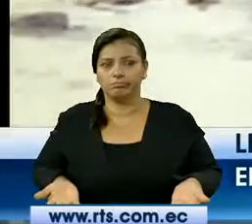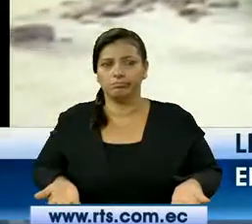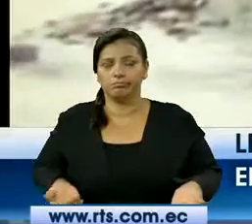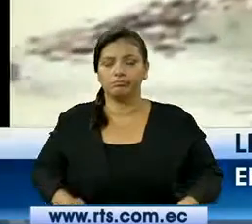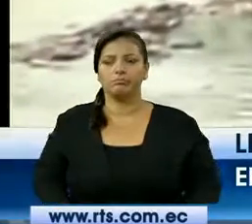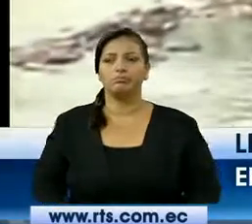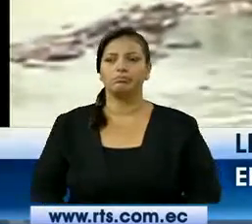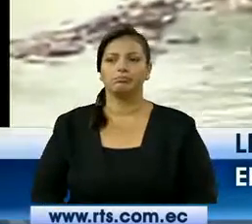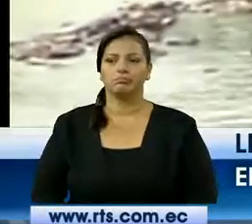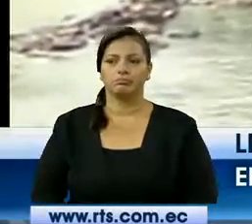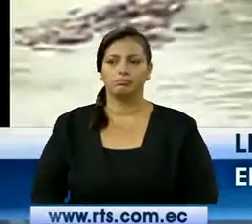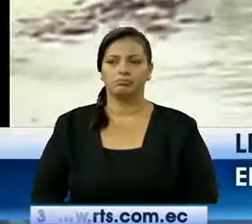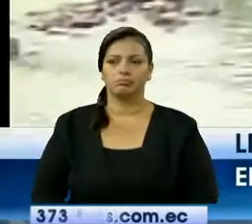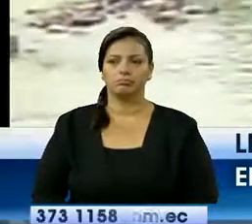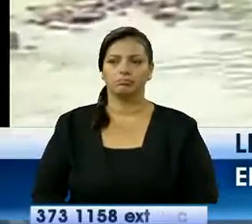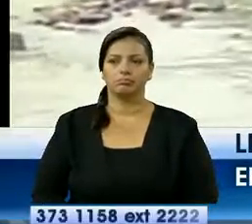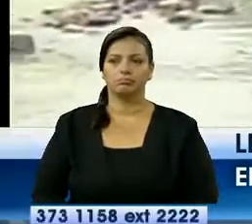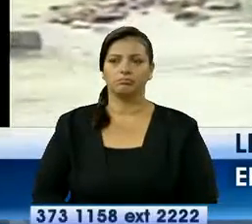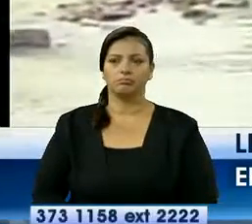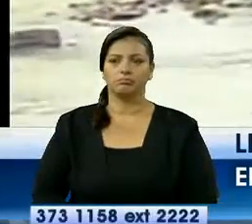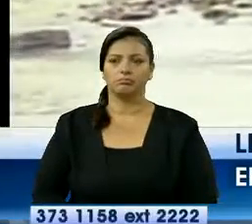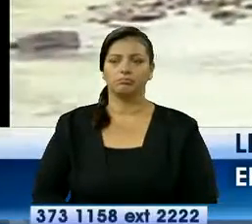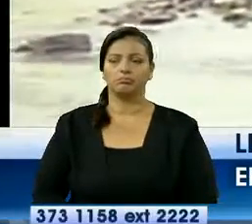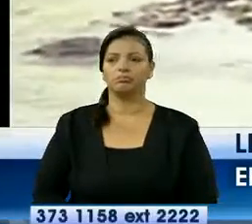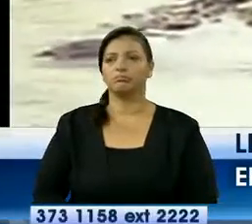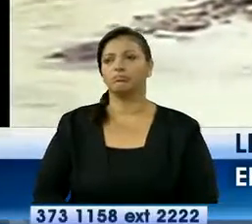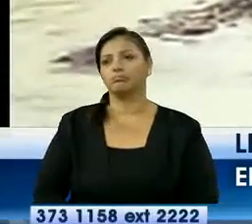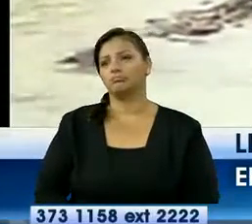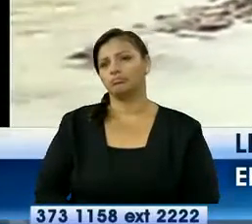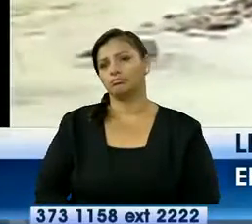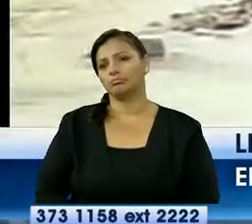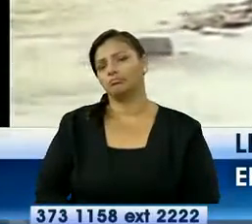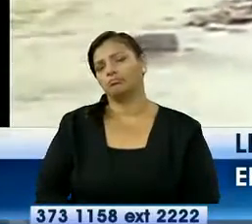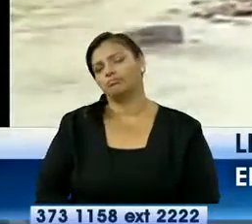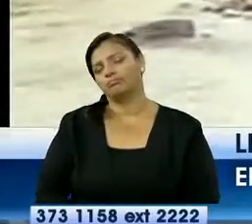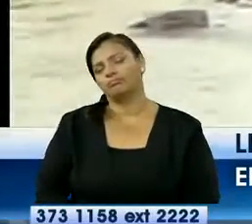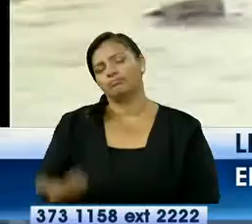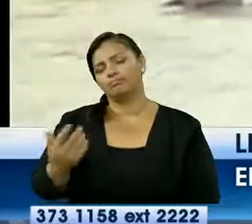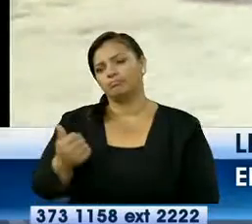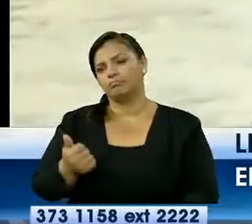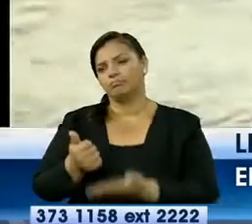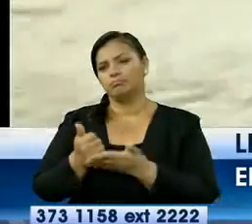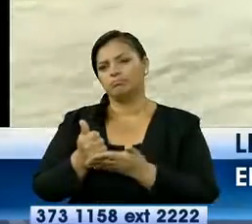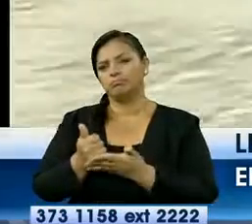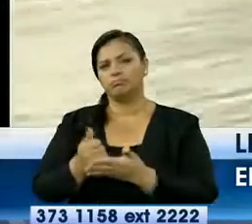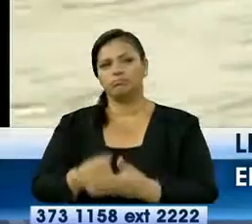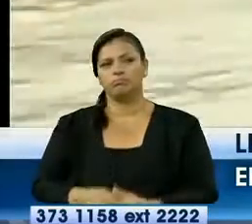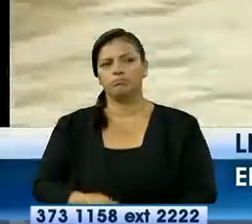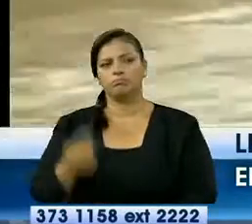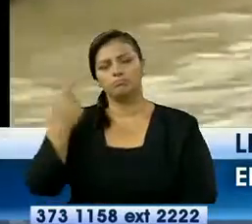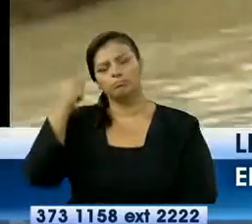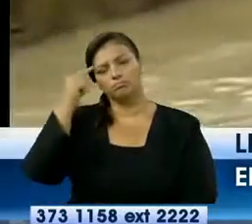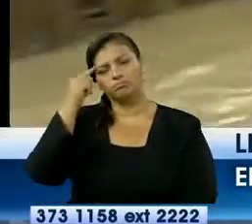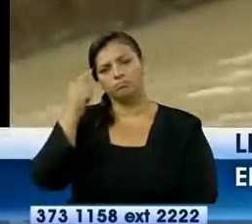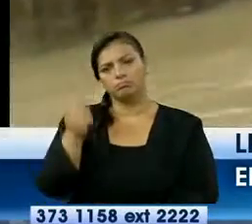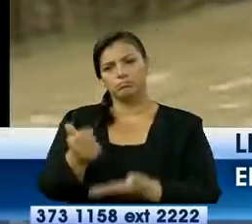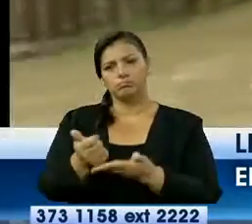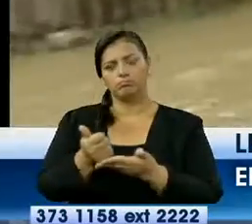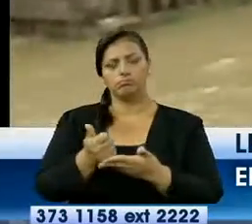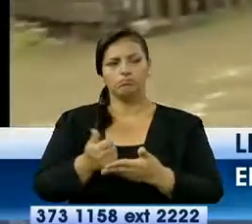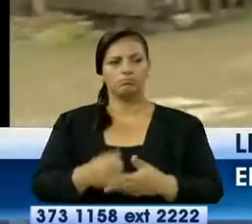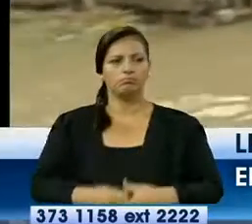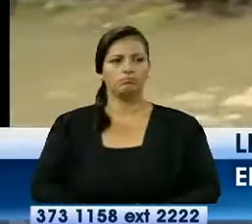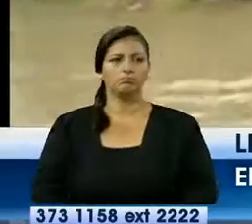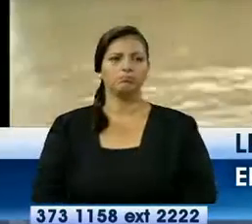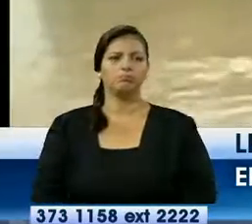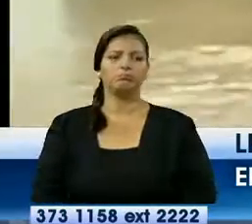entonces. Aquí nomás es. Quieren los presidentes. Ok, perfecto, entonces nosotros seguimos por acá. Nosotros nos vamos a